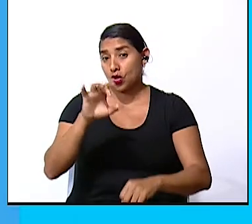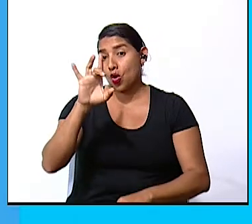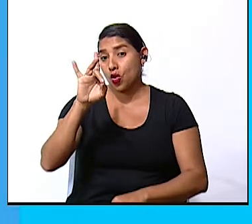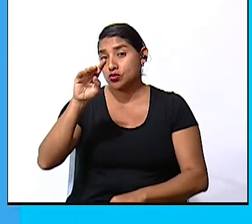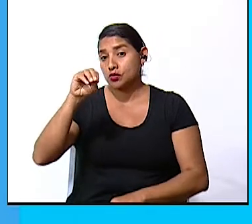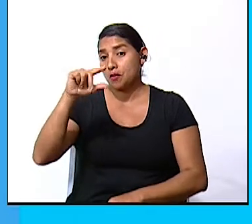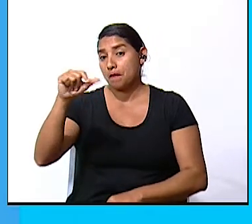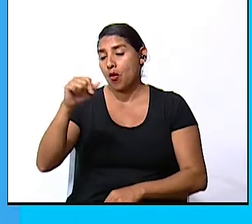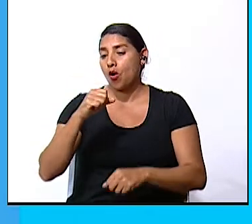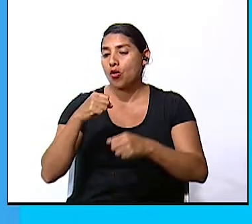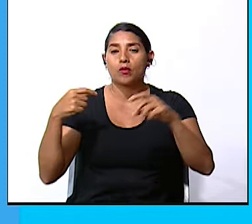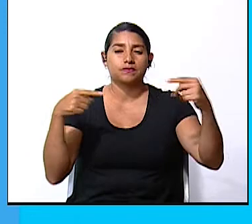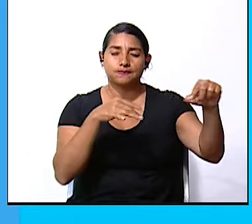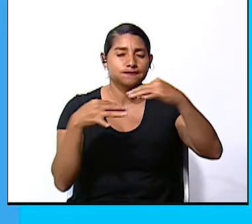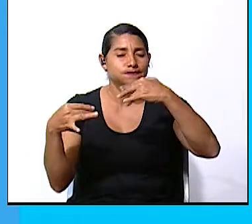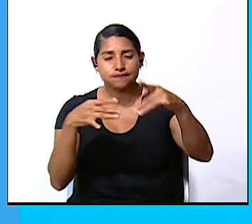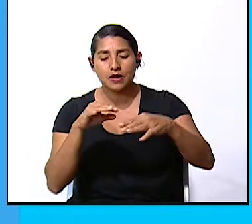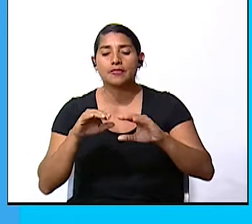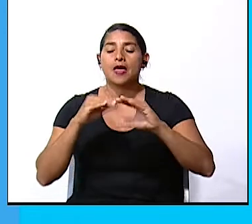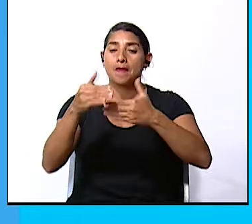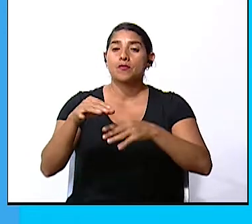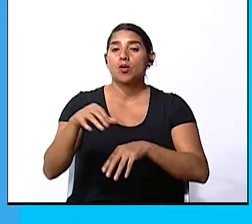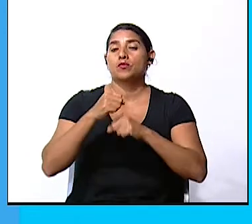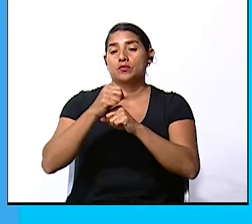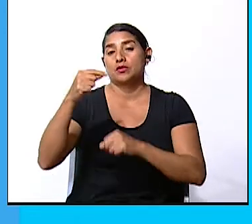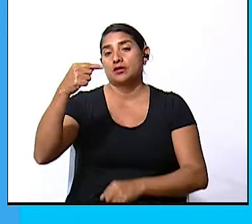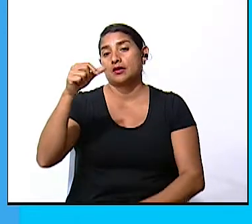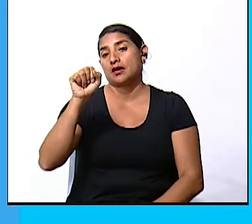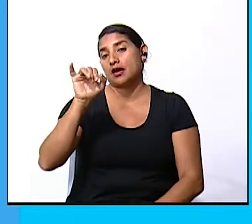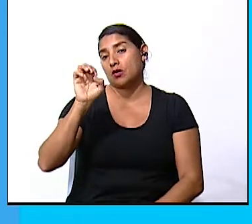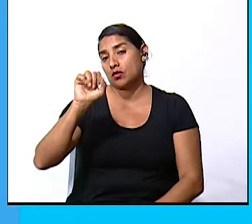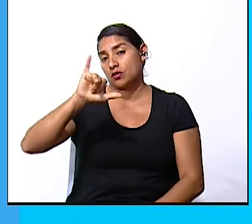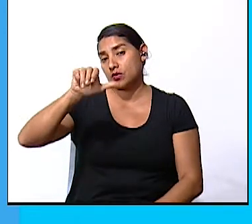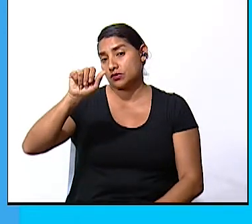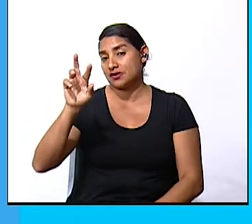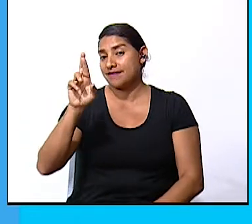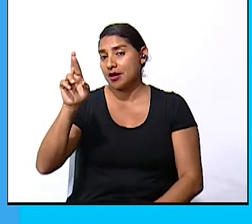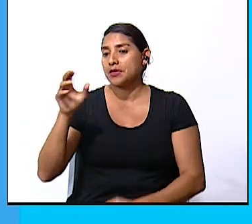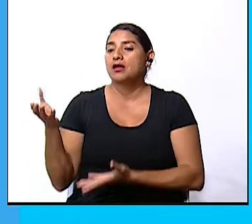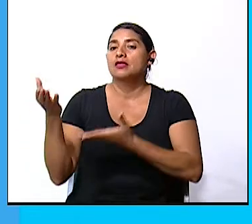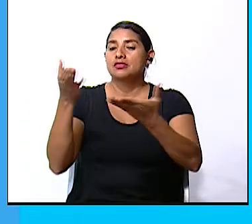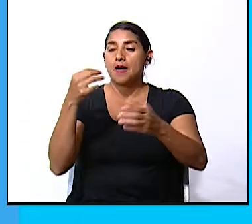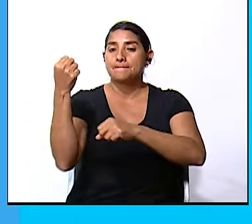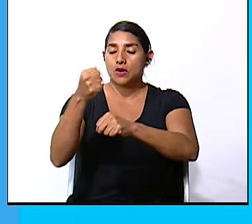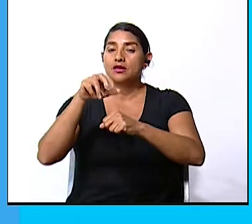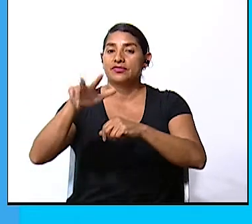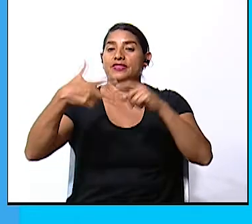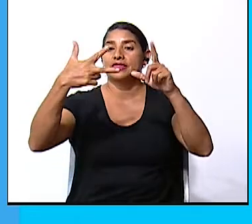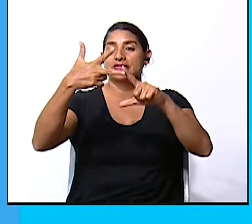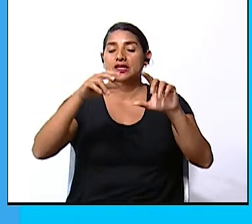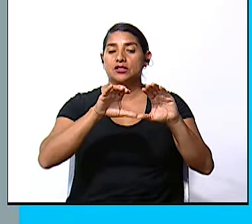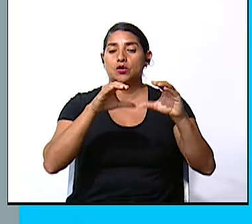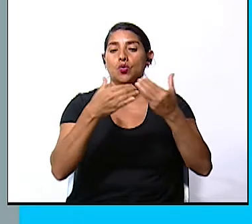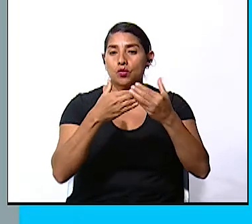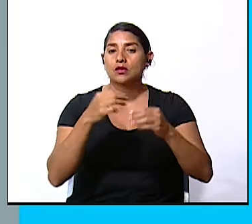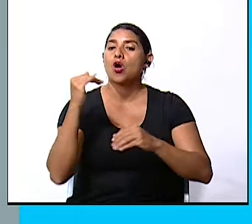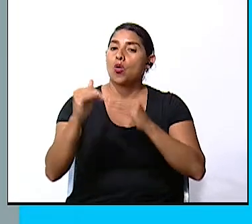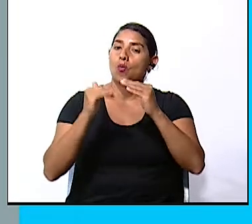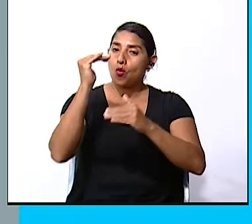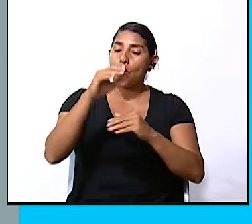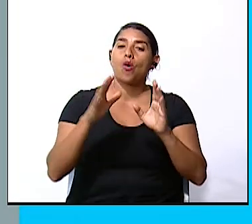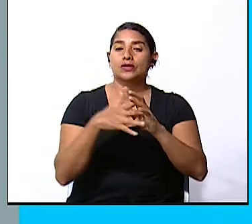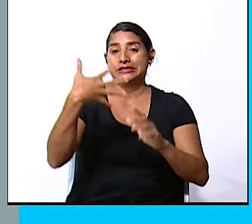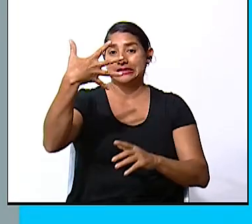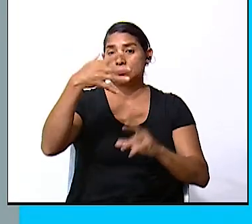vez concluida la Guerra Civil, el poder lo asume Gregorio José Ramírez, quien le entrega el poder a la tercera Junta Gubernativa, compuesta por